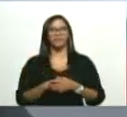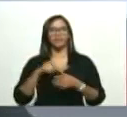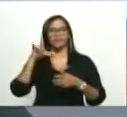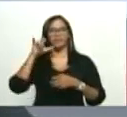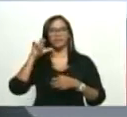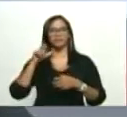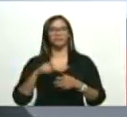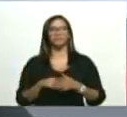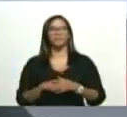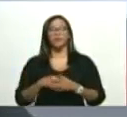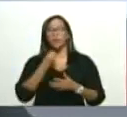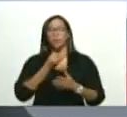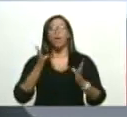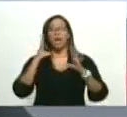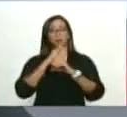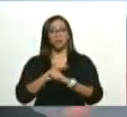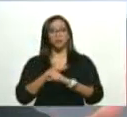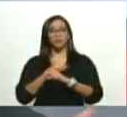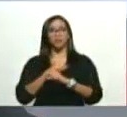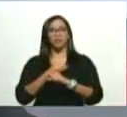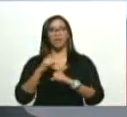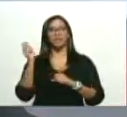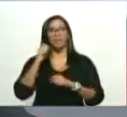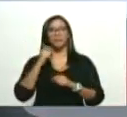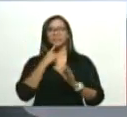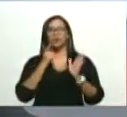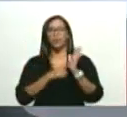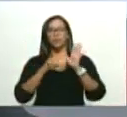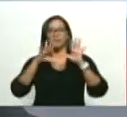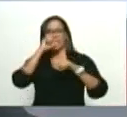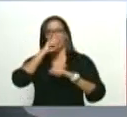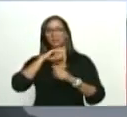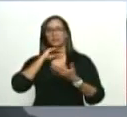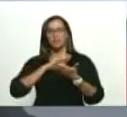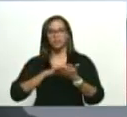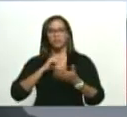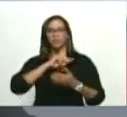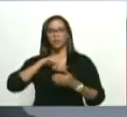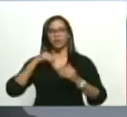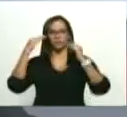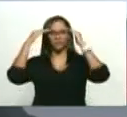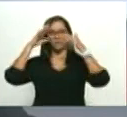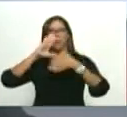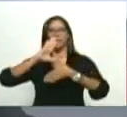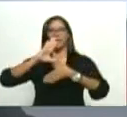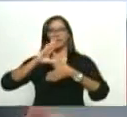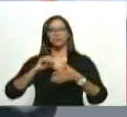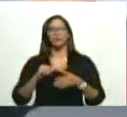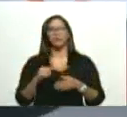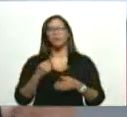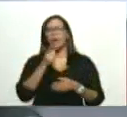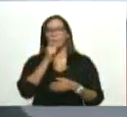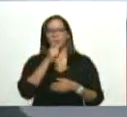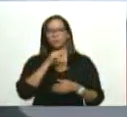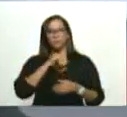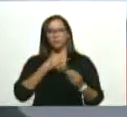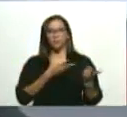Castellanos. Buenas noches. Este mes se cumplen 10 años de la siembra de nuestro gigante de América. Mi pregunta sería para nuestra